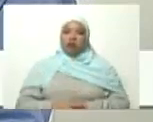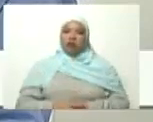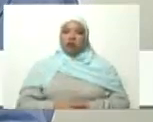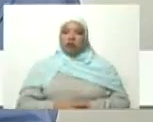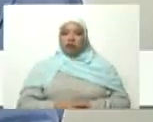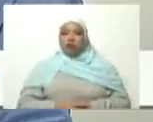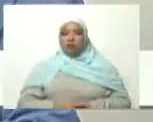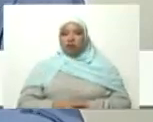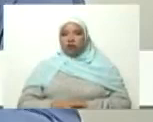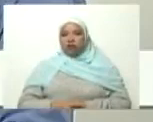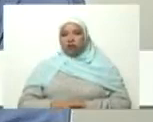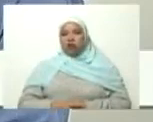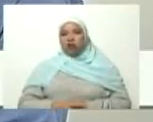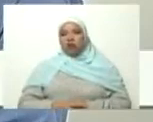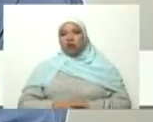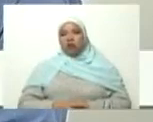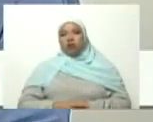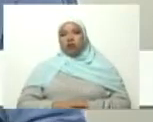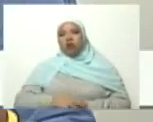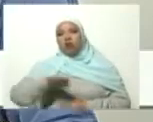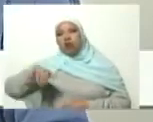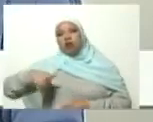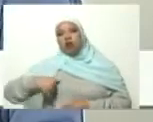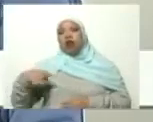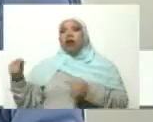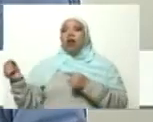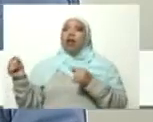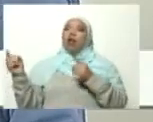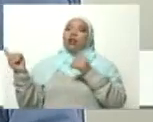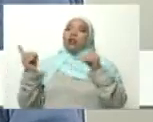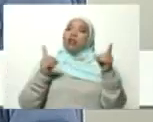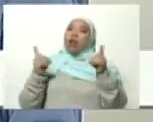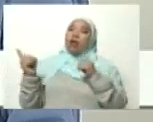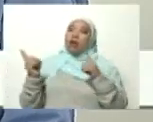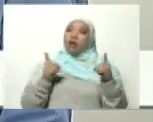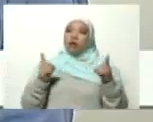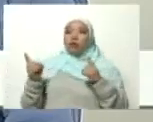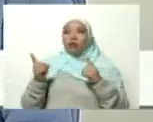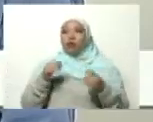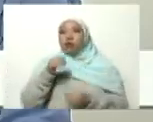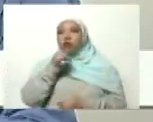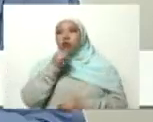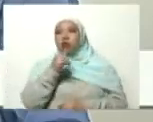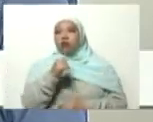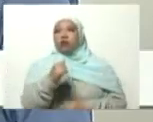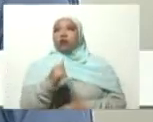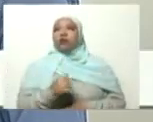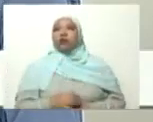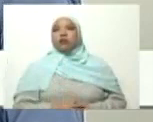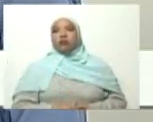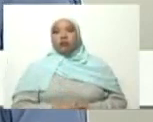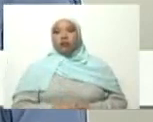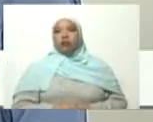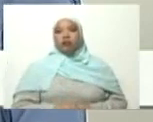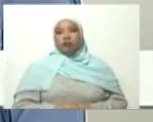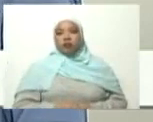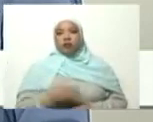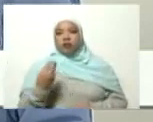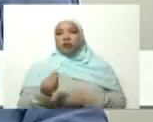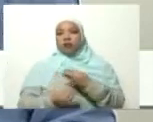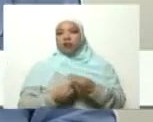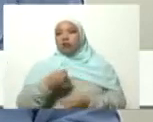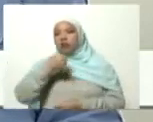reiteradas oportunidades, se han sentado en el diálogo, una vez se retiraron en Dominicana, ahora nuevamente es invitado por el presidente de